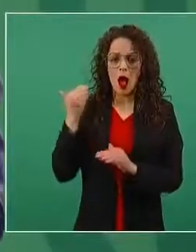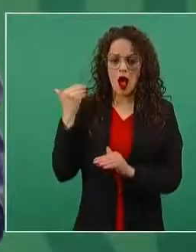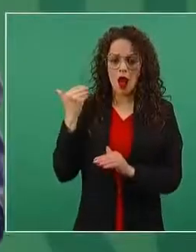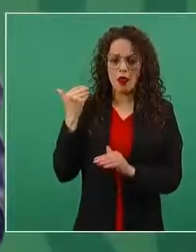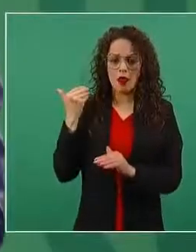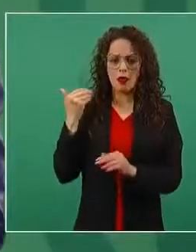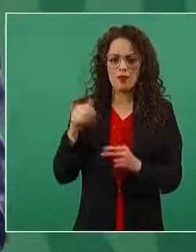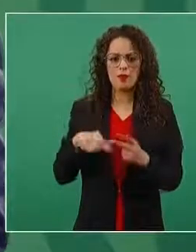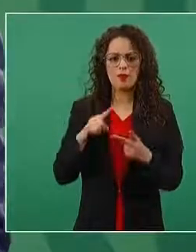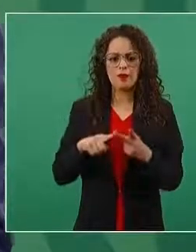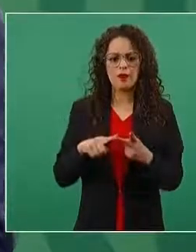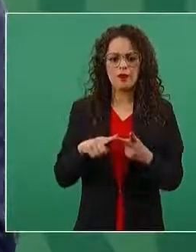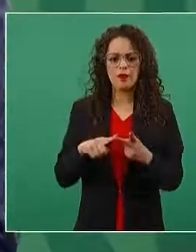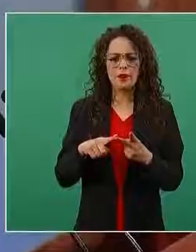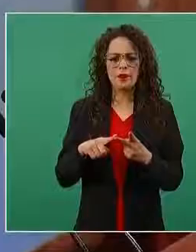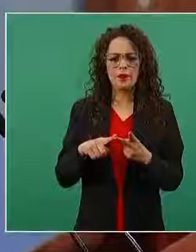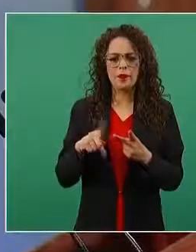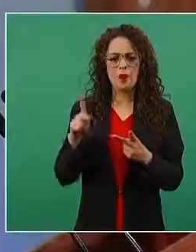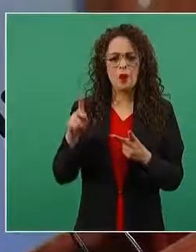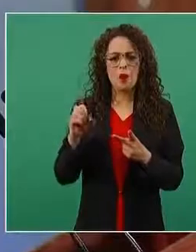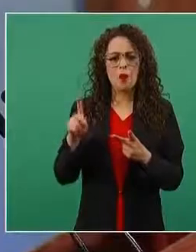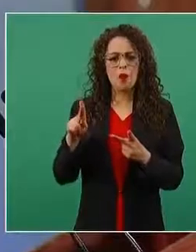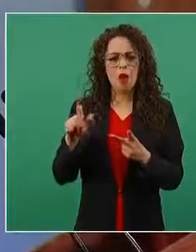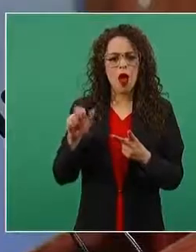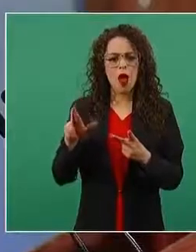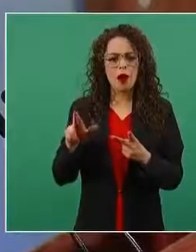por el Partido Popular. Jesús,